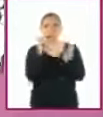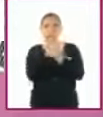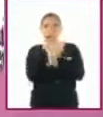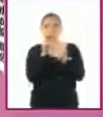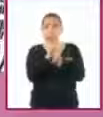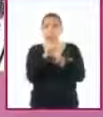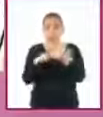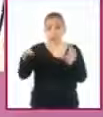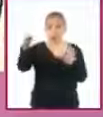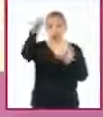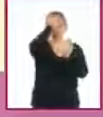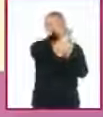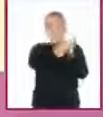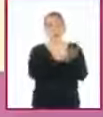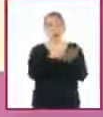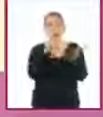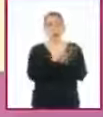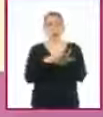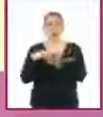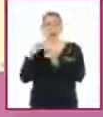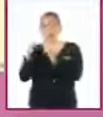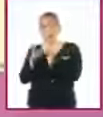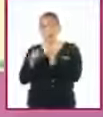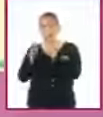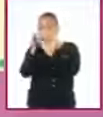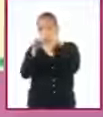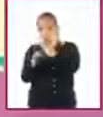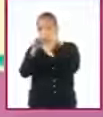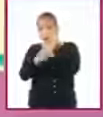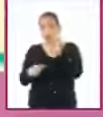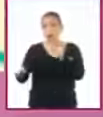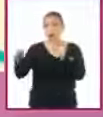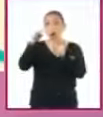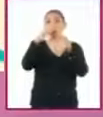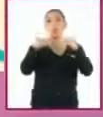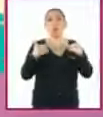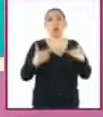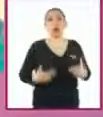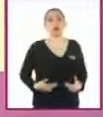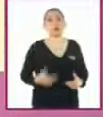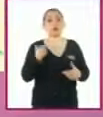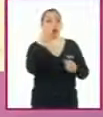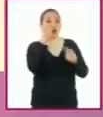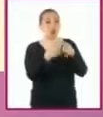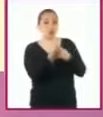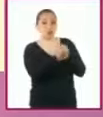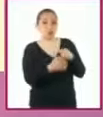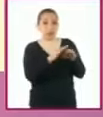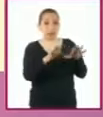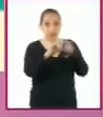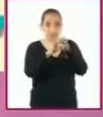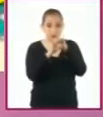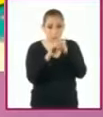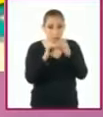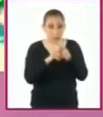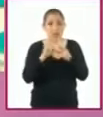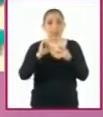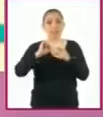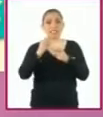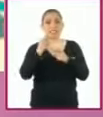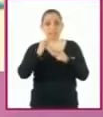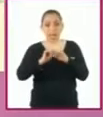un círculo divino y los instrumentos de cuerda, un círculo humano. Entre los instrumentos destacaban la flauta, el